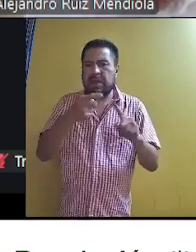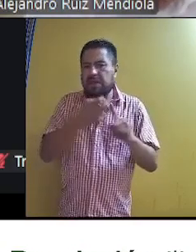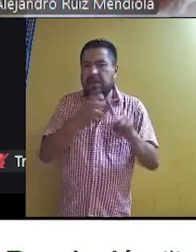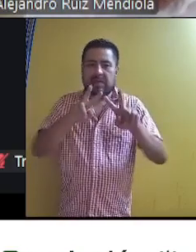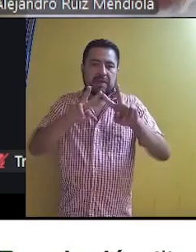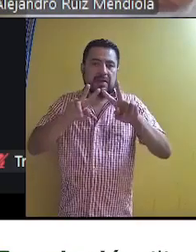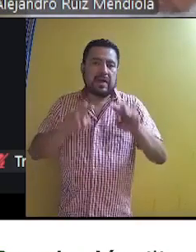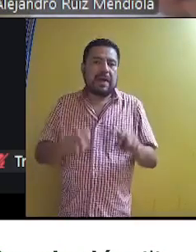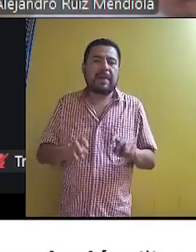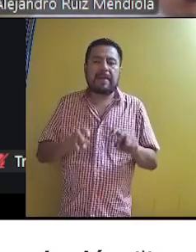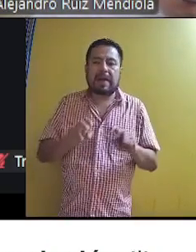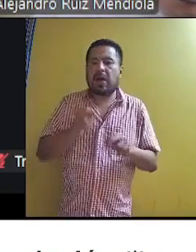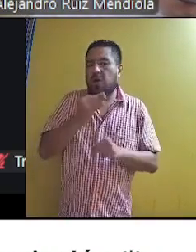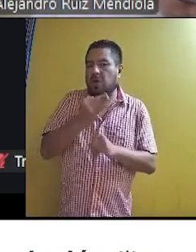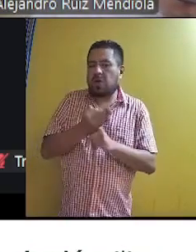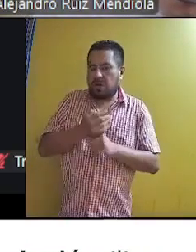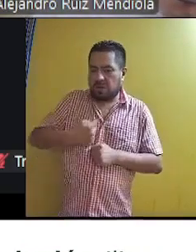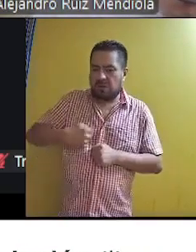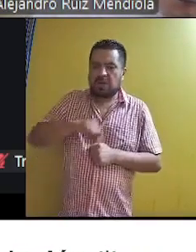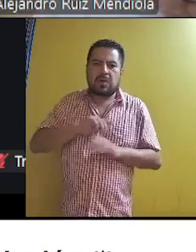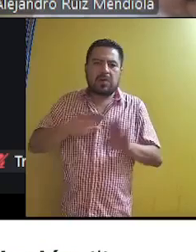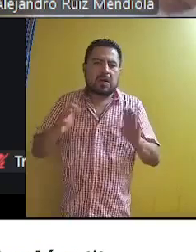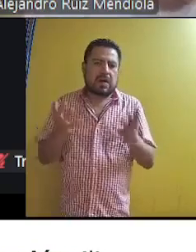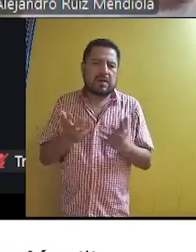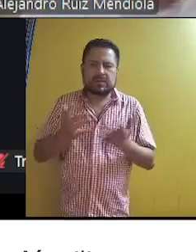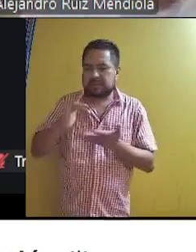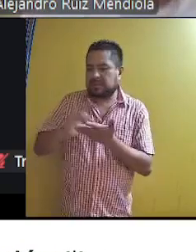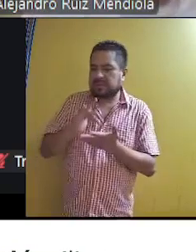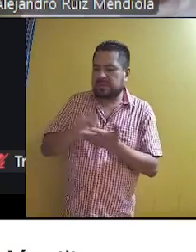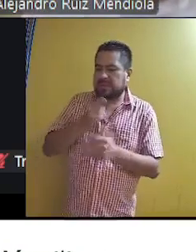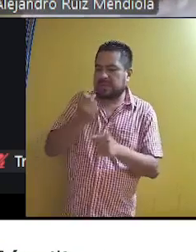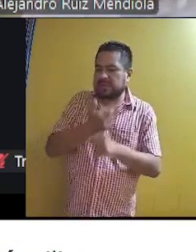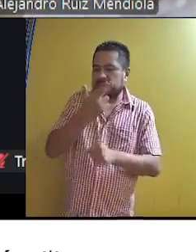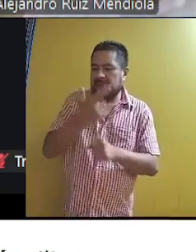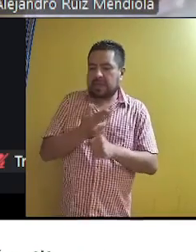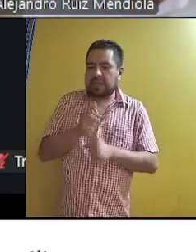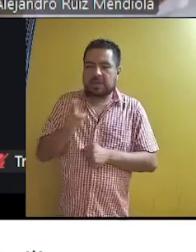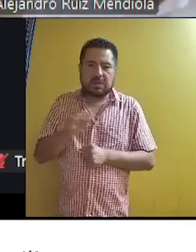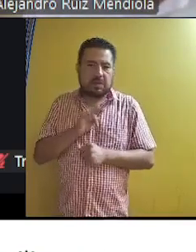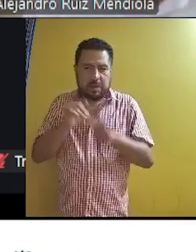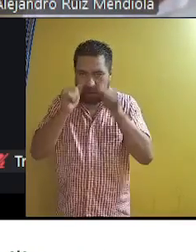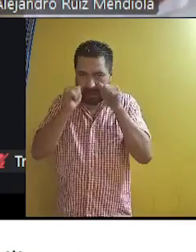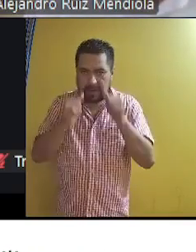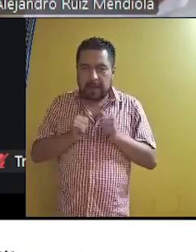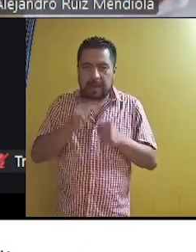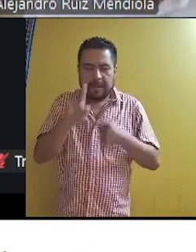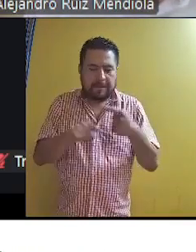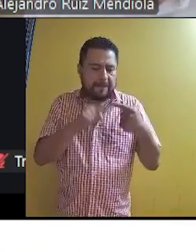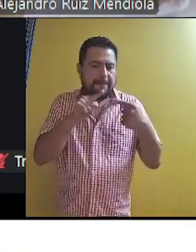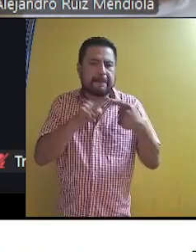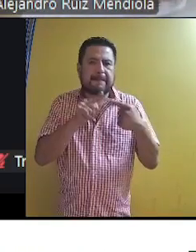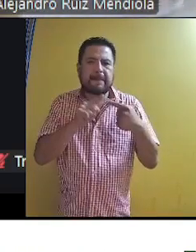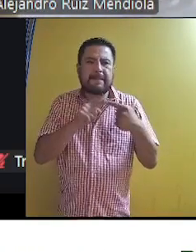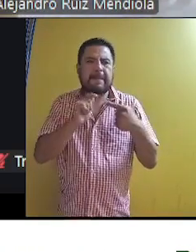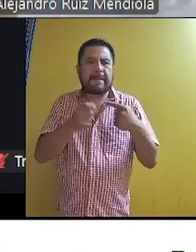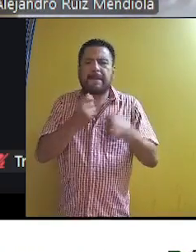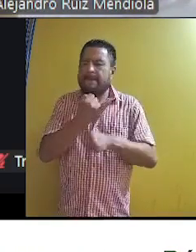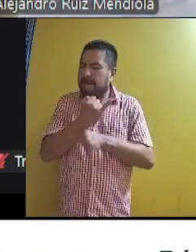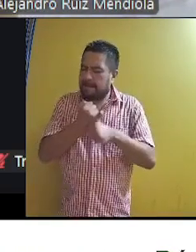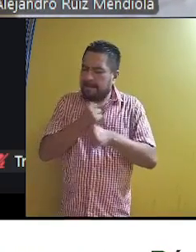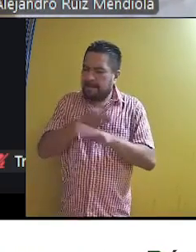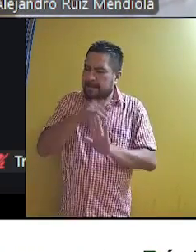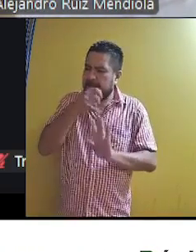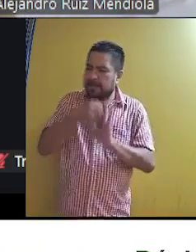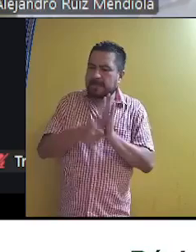los proyectos de que nos ocupan se realizarán con el apoyo del secretario general de Acuerdos. El primer asunto listado para analizar